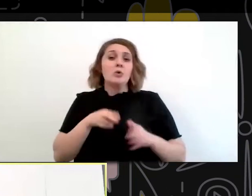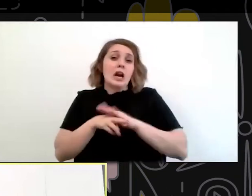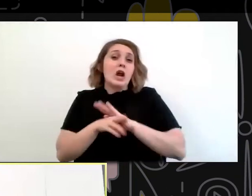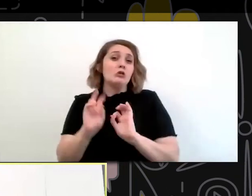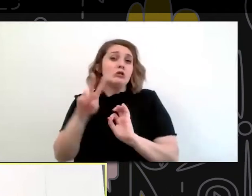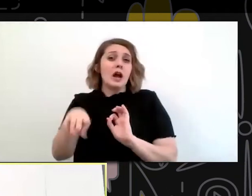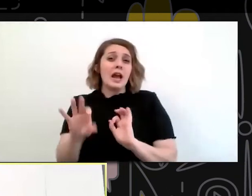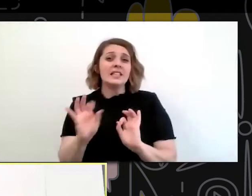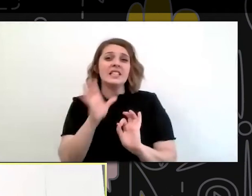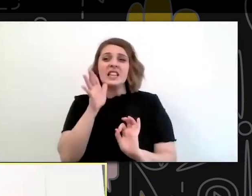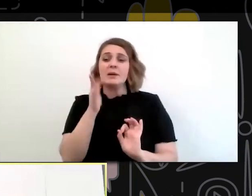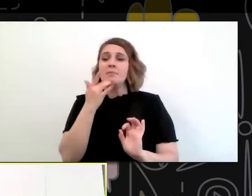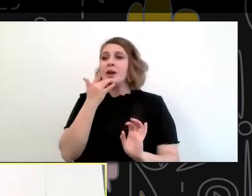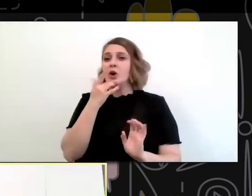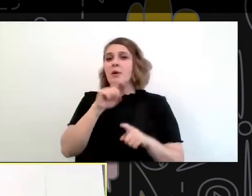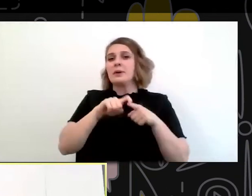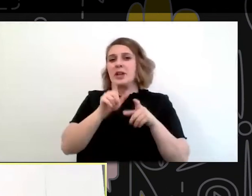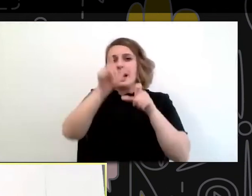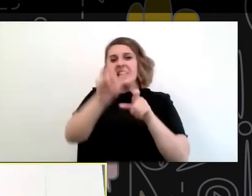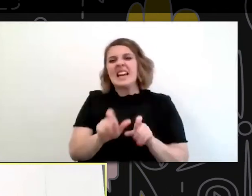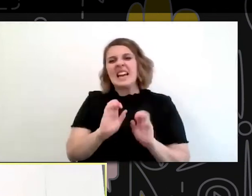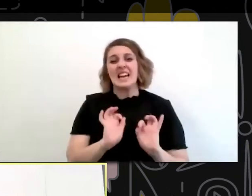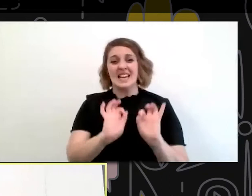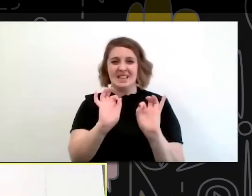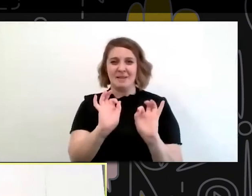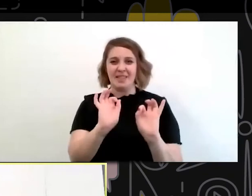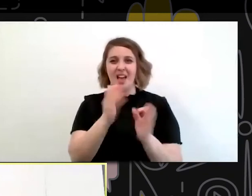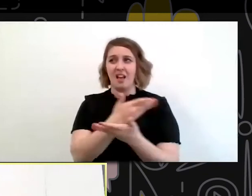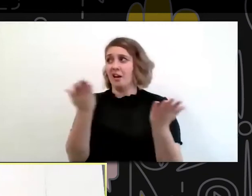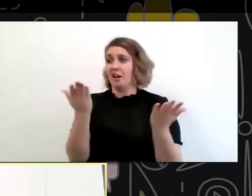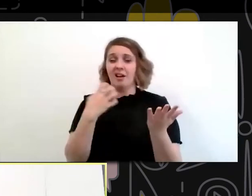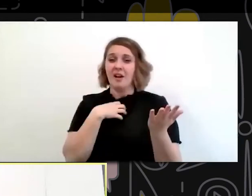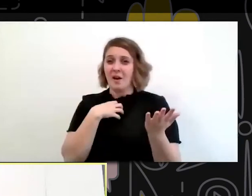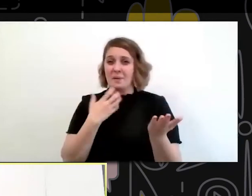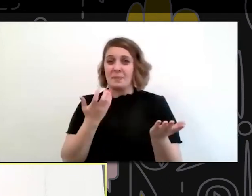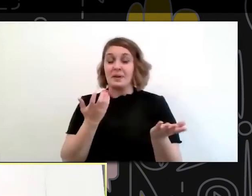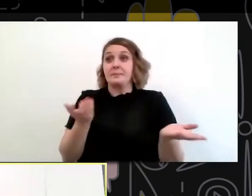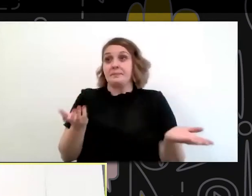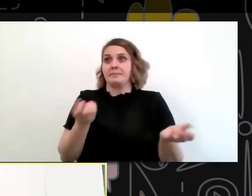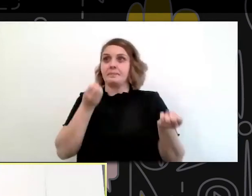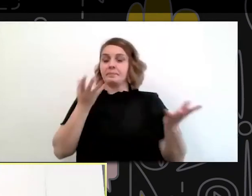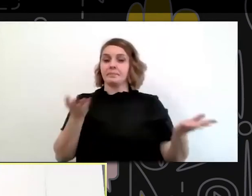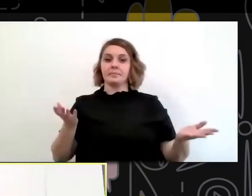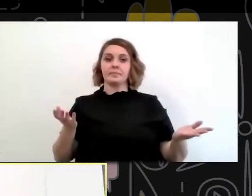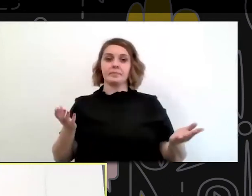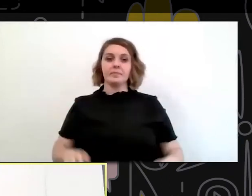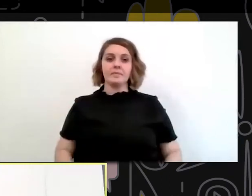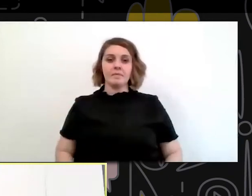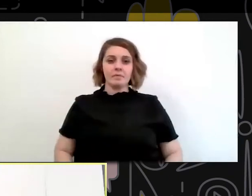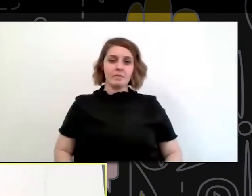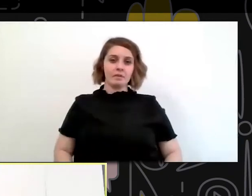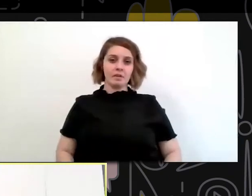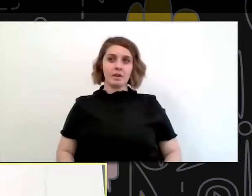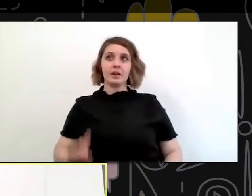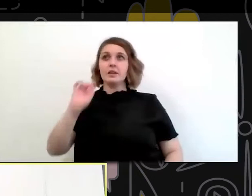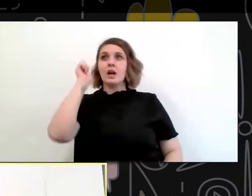para un tipo de personas específico. Y bueno, yo creo que el concepto